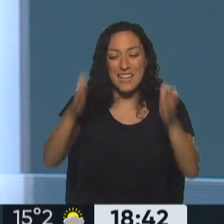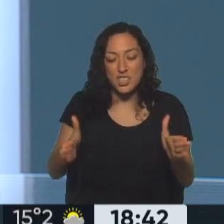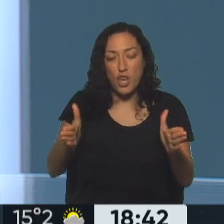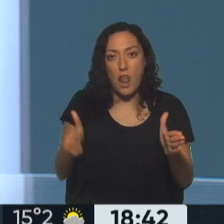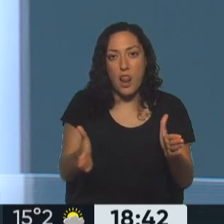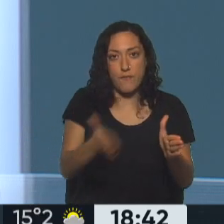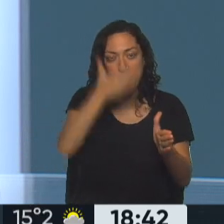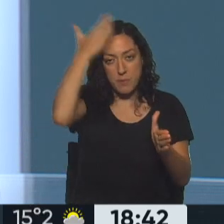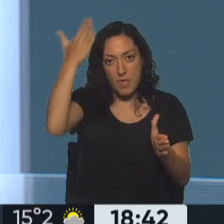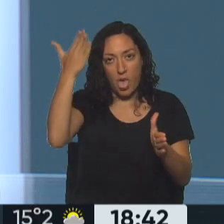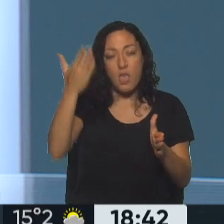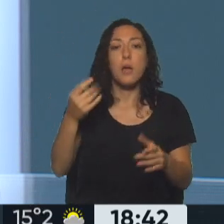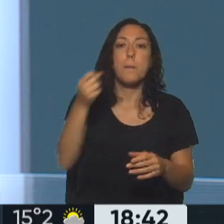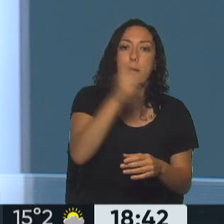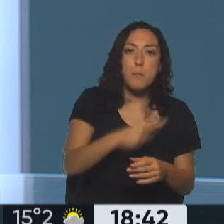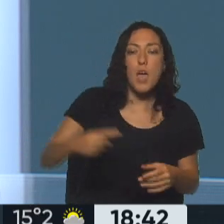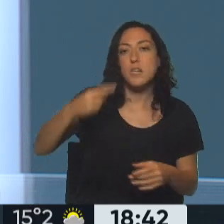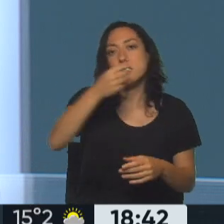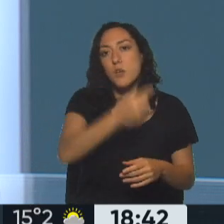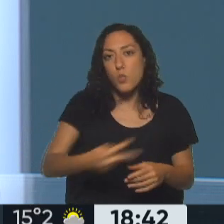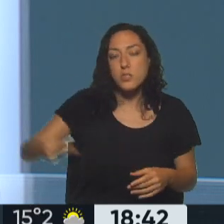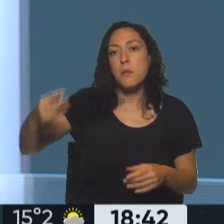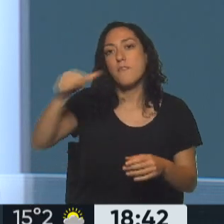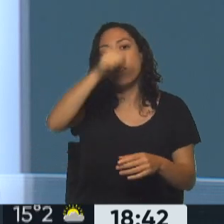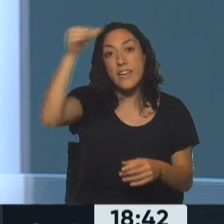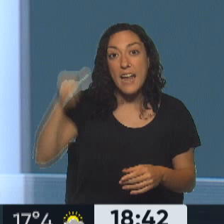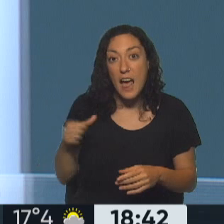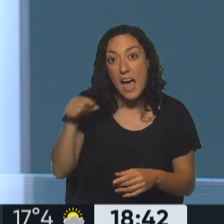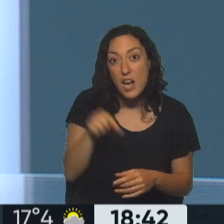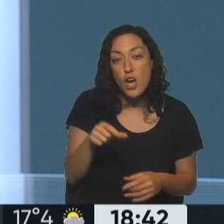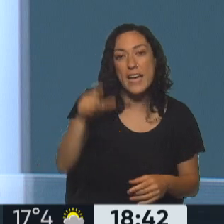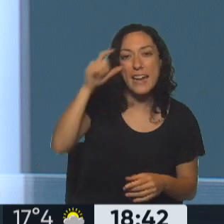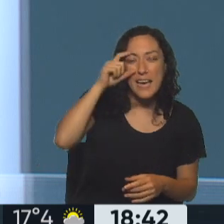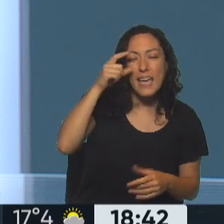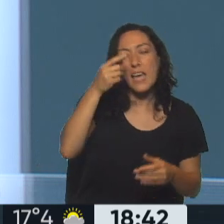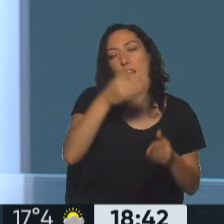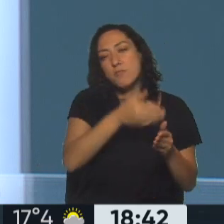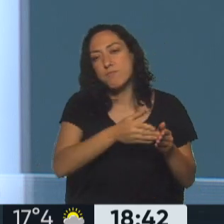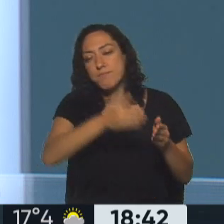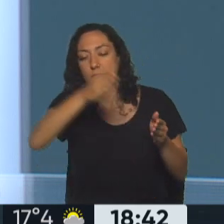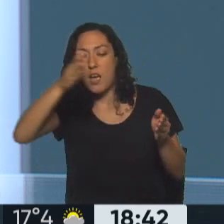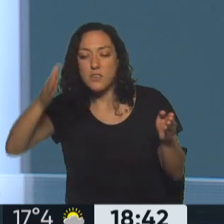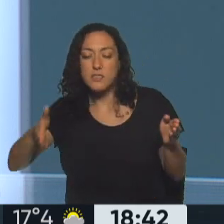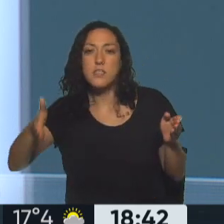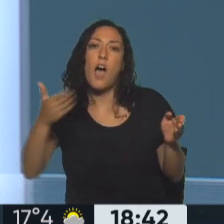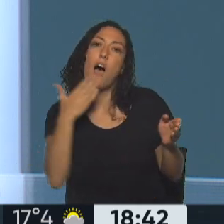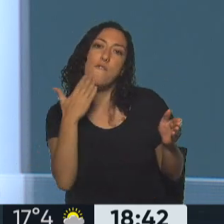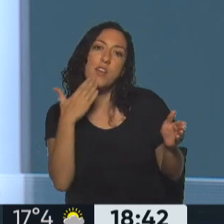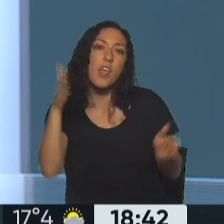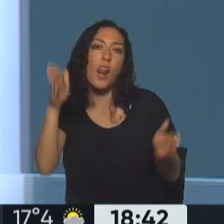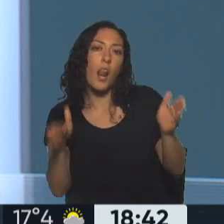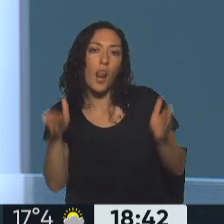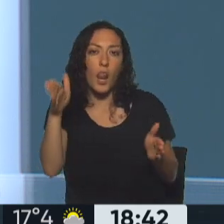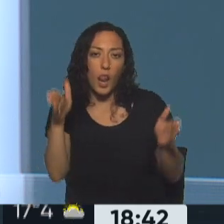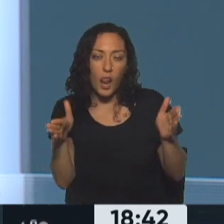aparece empiezan las primeras semanas del verano enero y se prolonga hacia abril Allí es